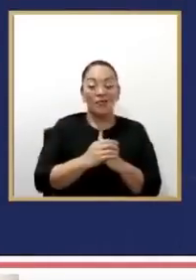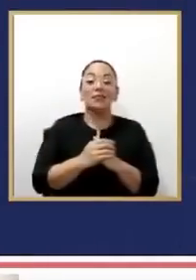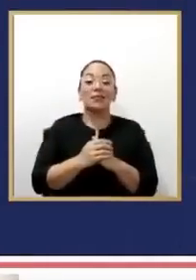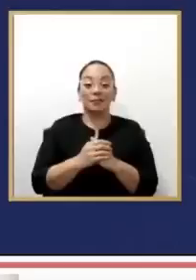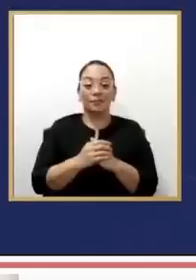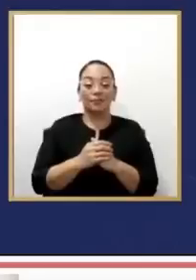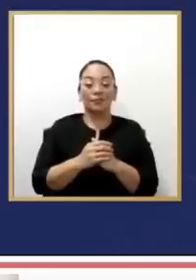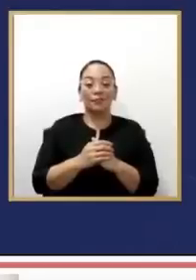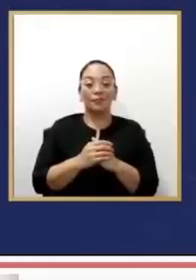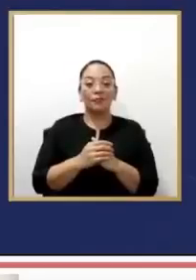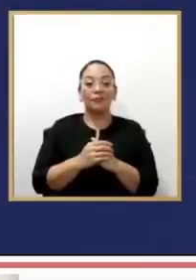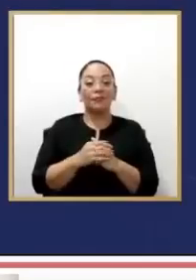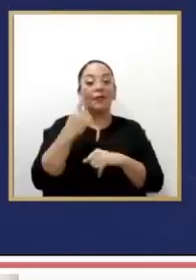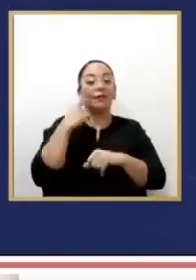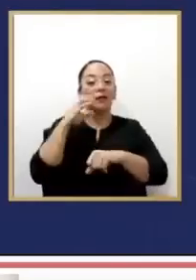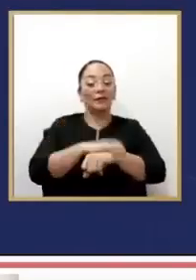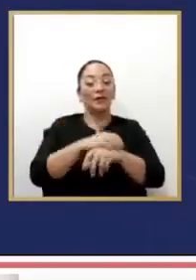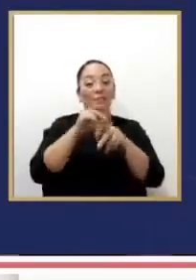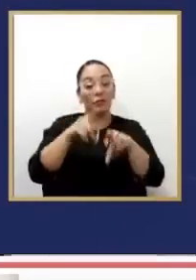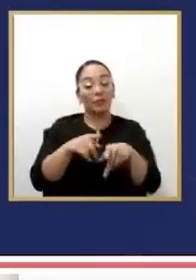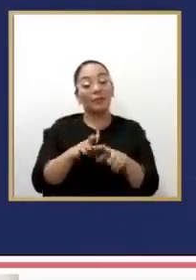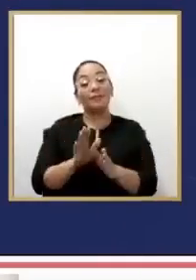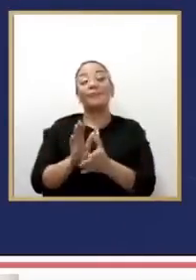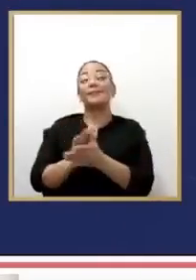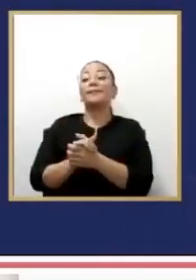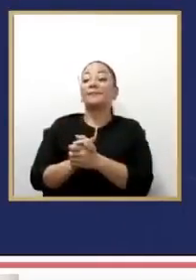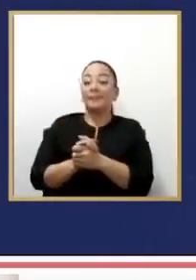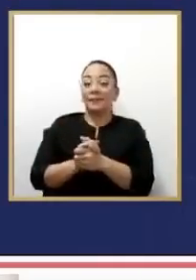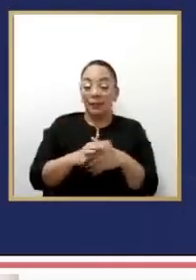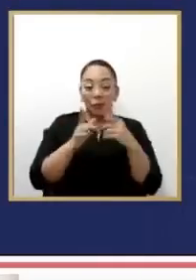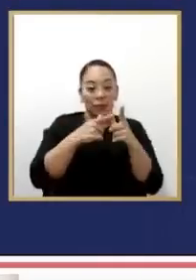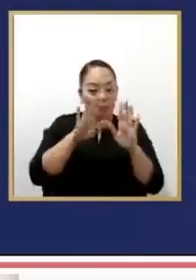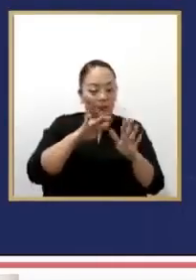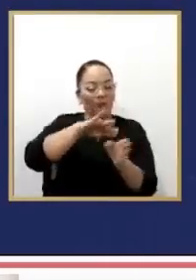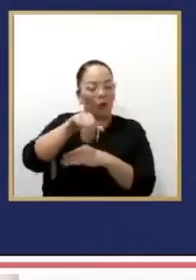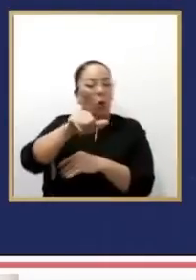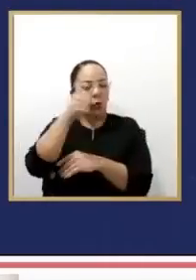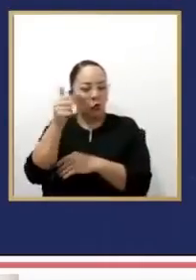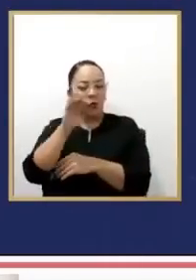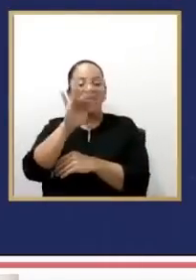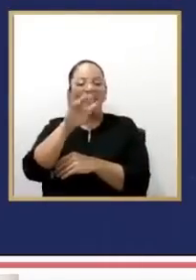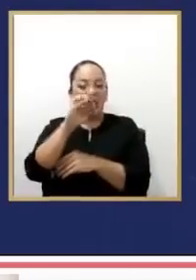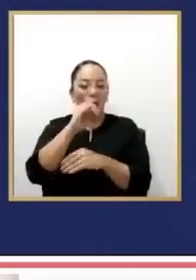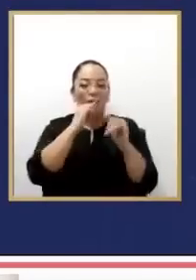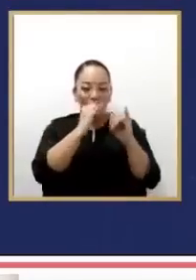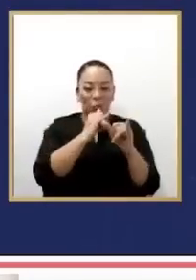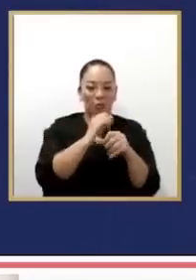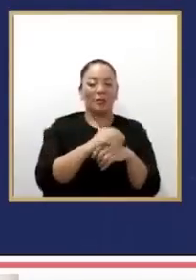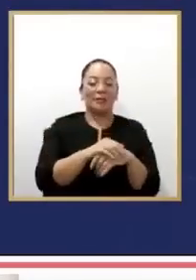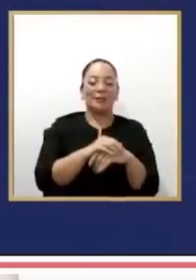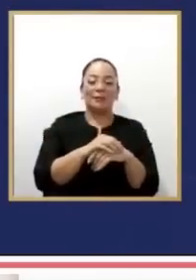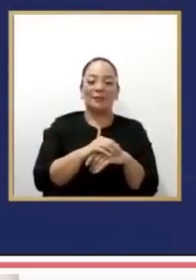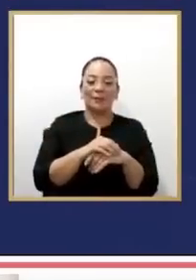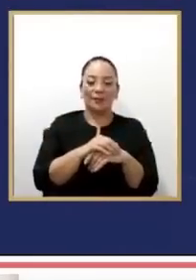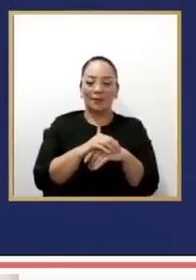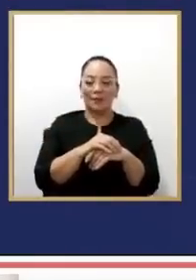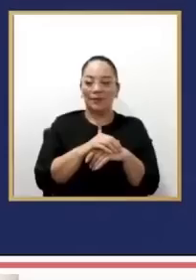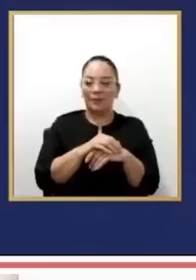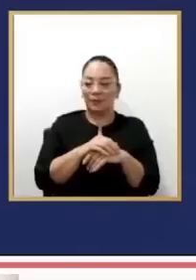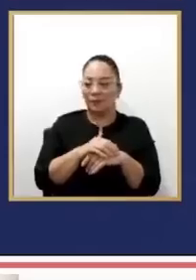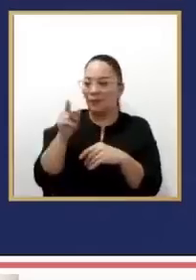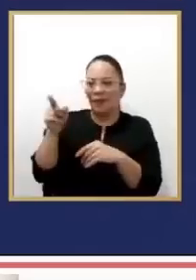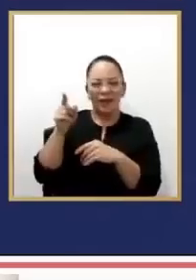haber arrestado a las personas. Aparece Tico Denuncias ahora, la siguiente. Y otra vez... Ya está